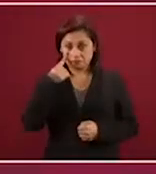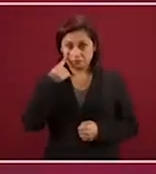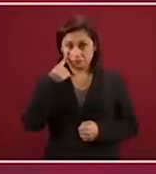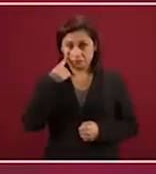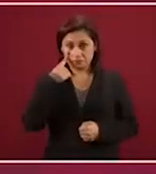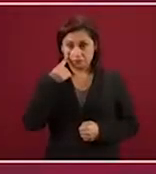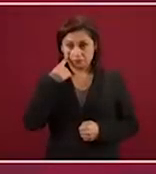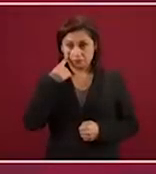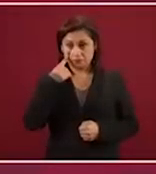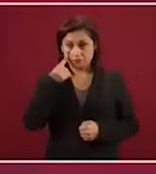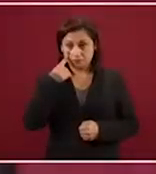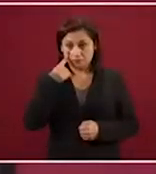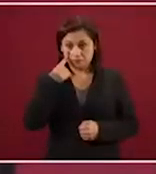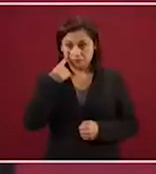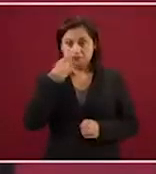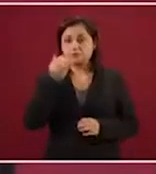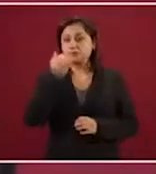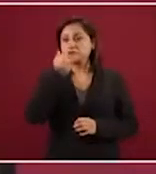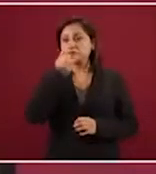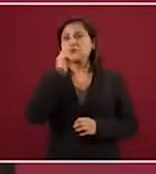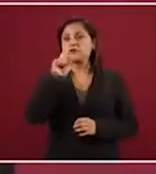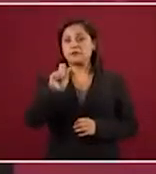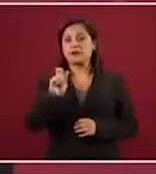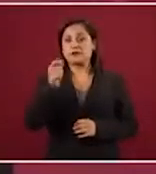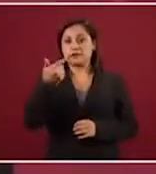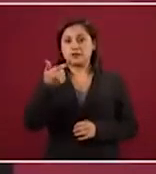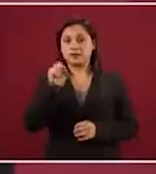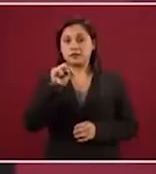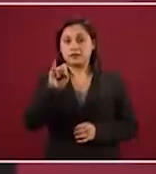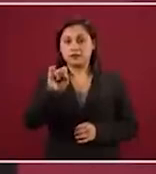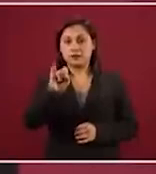27, no, sería el 28, porque el 27 sí vamos a estar aquí.